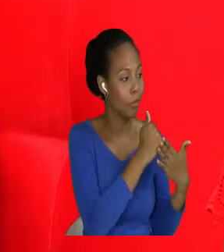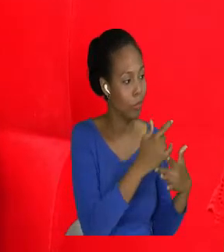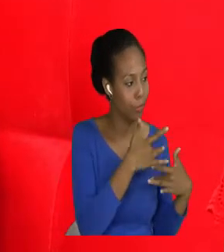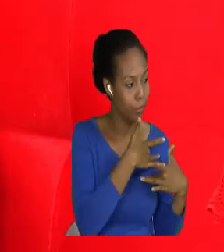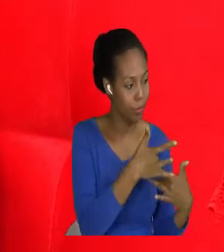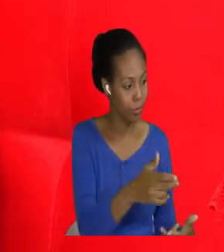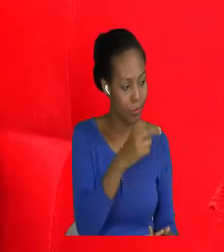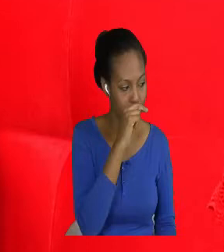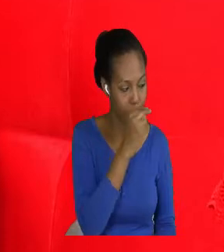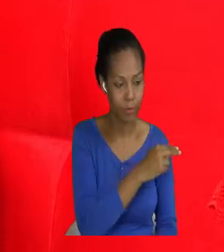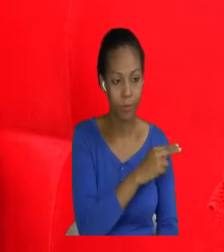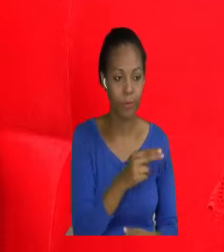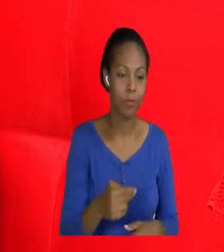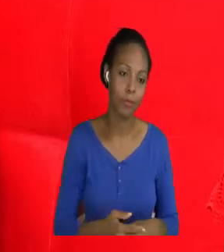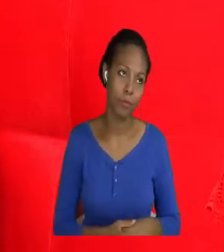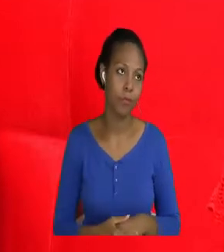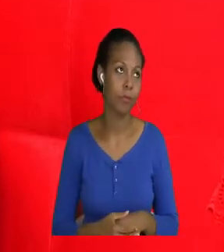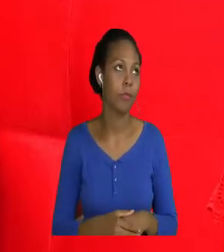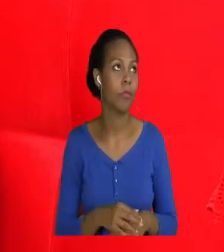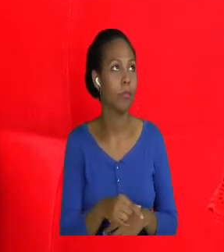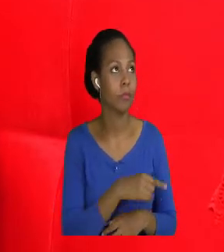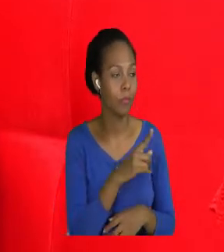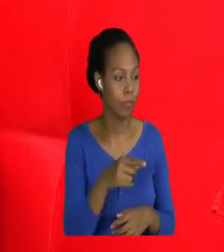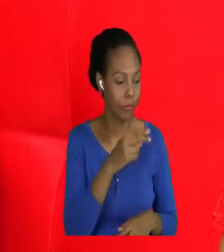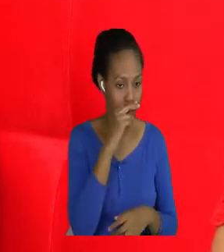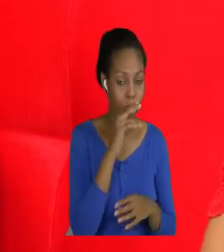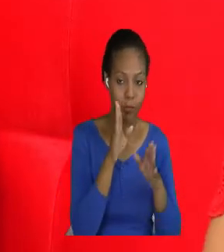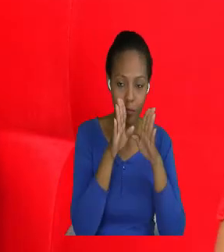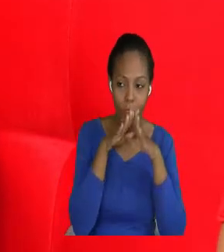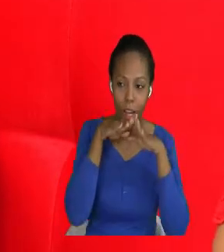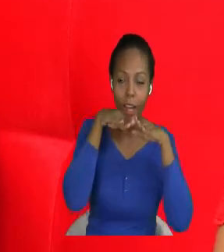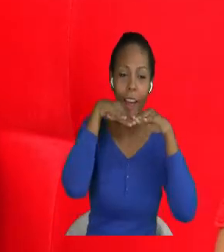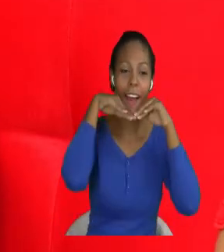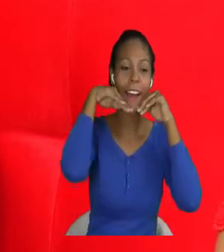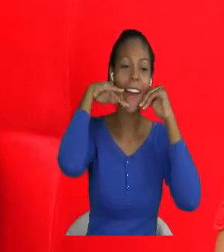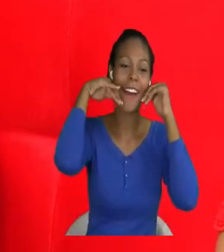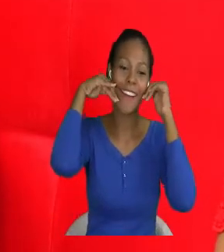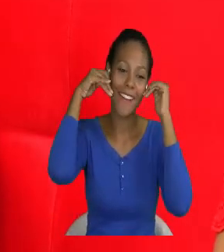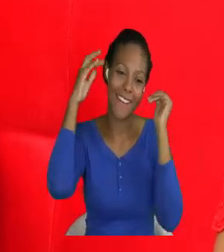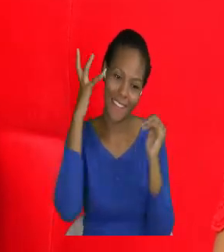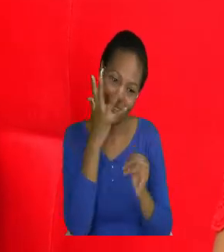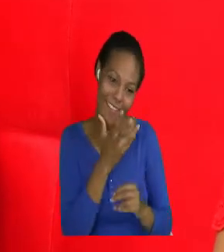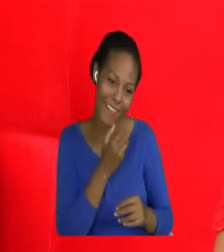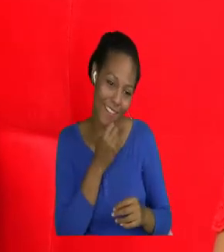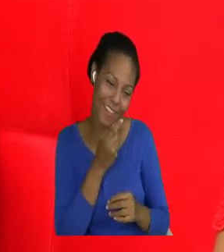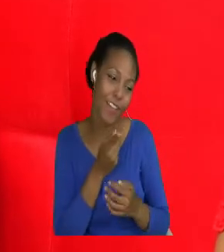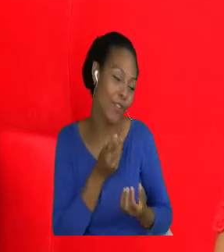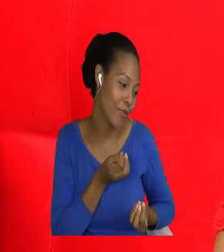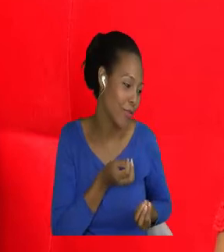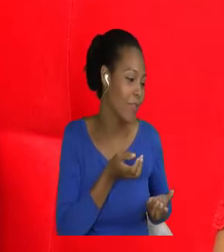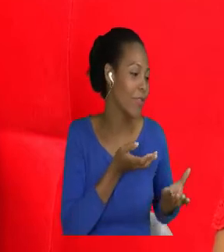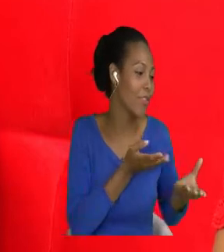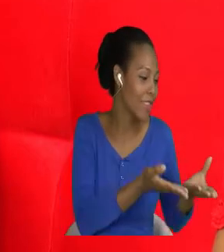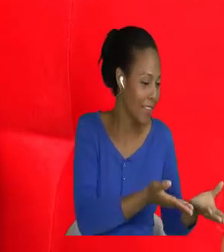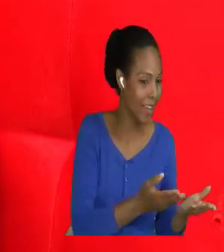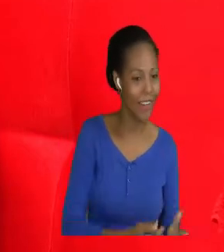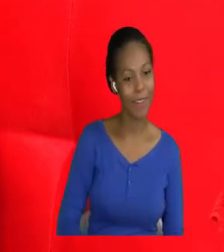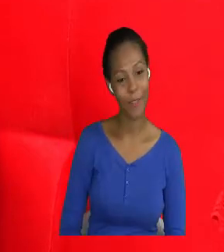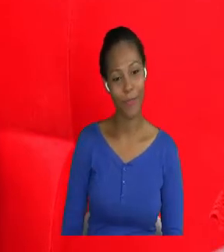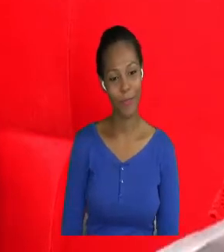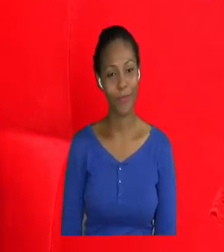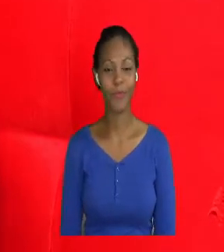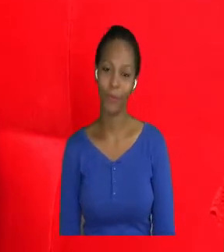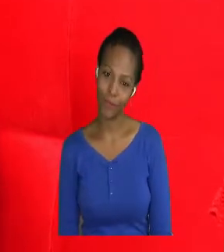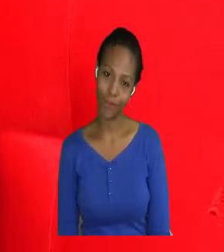poderle brindar una sonrisa a un niño que a mi modo de ver, sí es posible brindarle una sonrisa a un niño. De